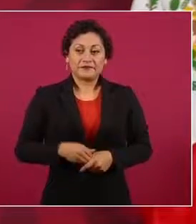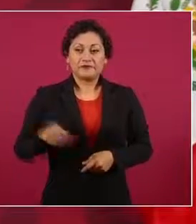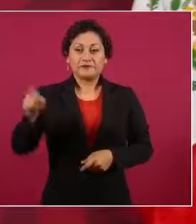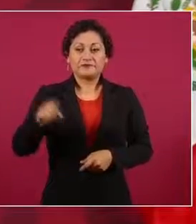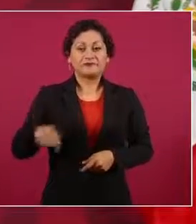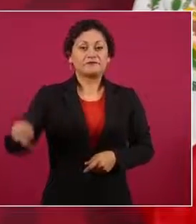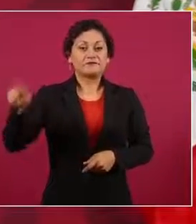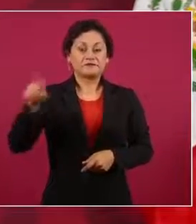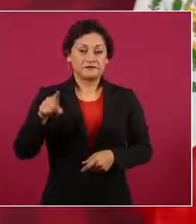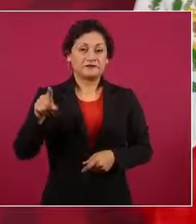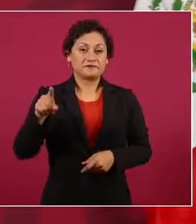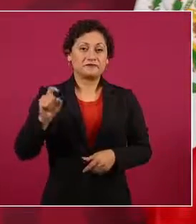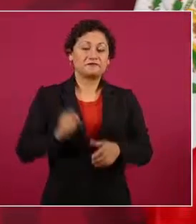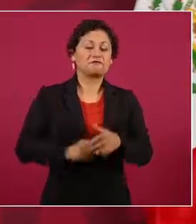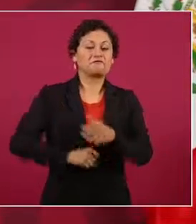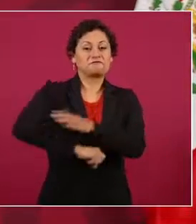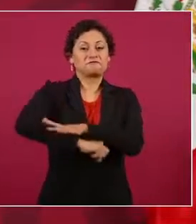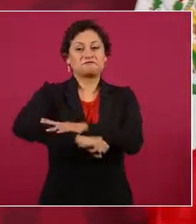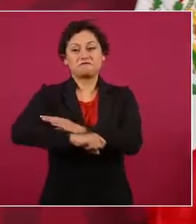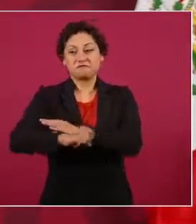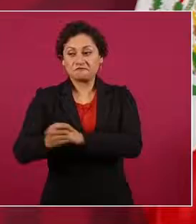influencias,